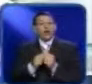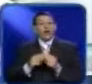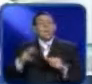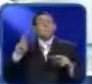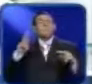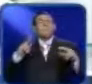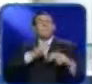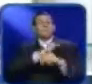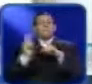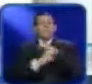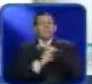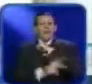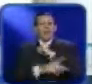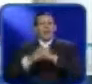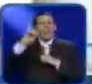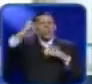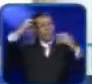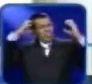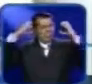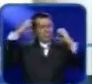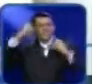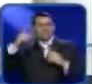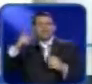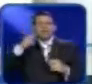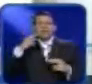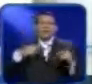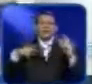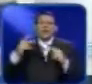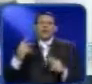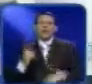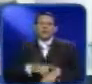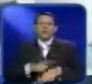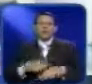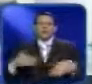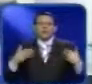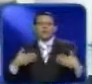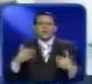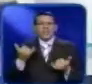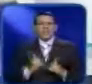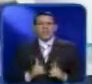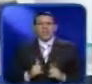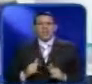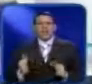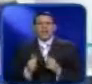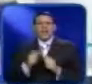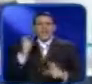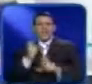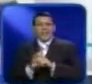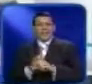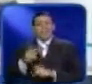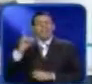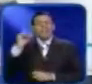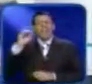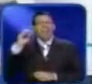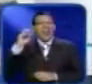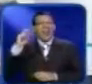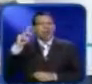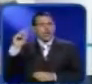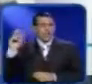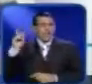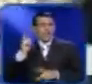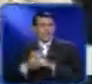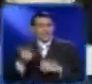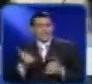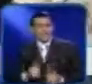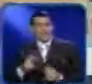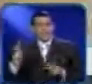parque temático de Disney. Gratos momentos de distracción junto a sus hijos, tanto los que tuvo con su expareja Dayanara Torres, como los